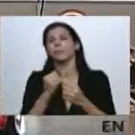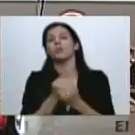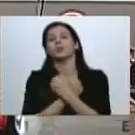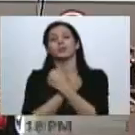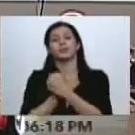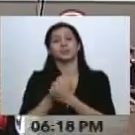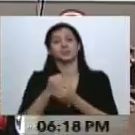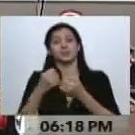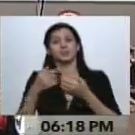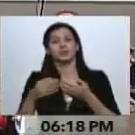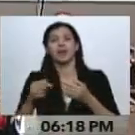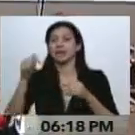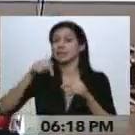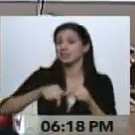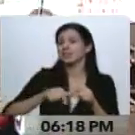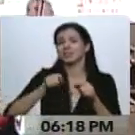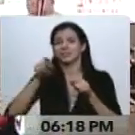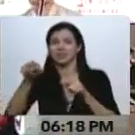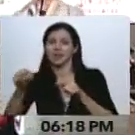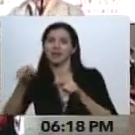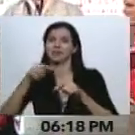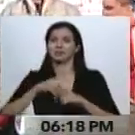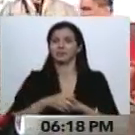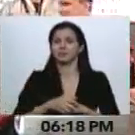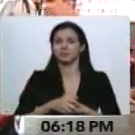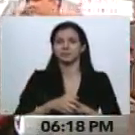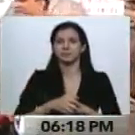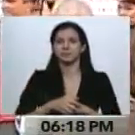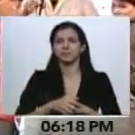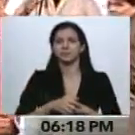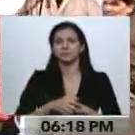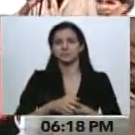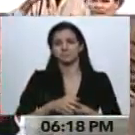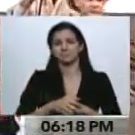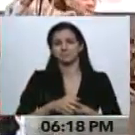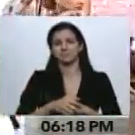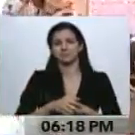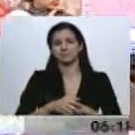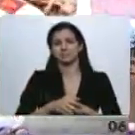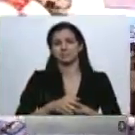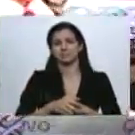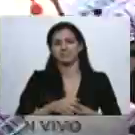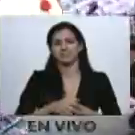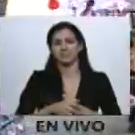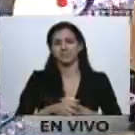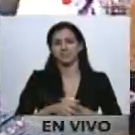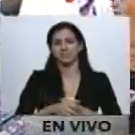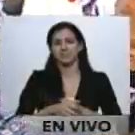El amor igual.